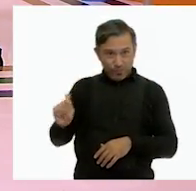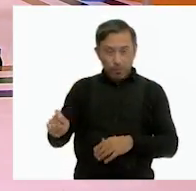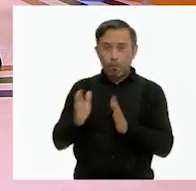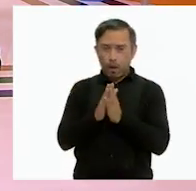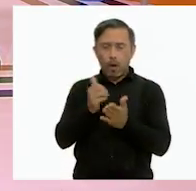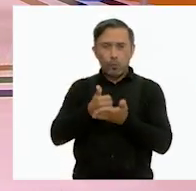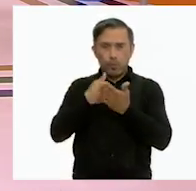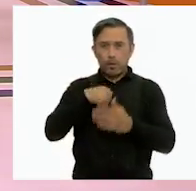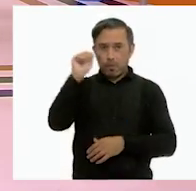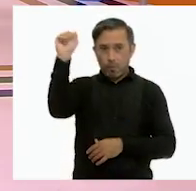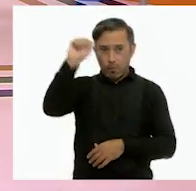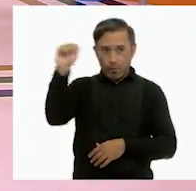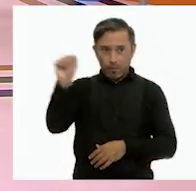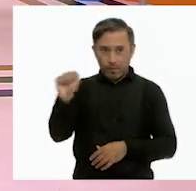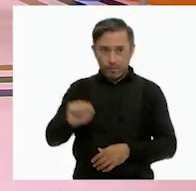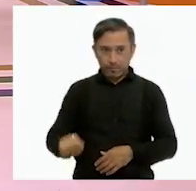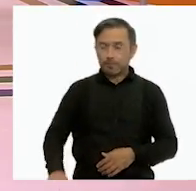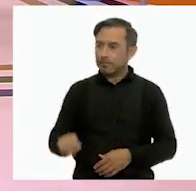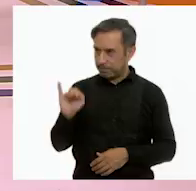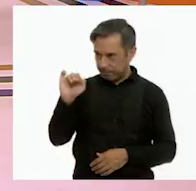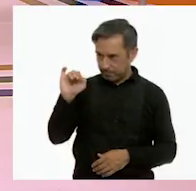favor?